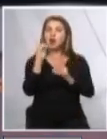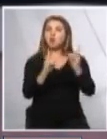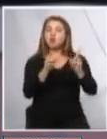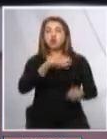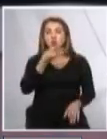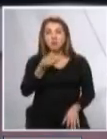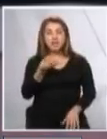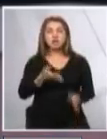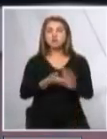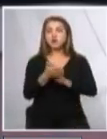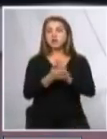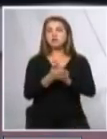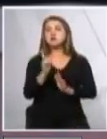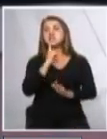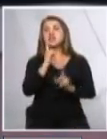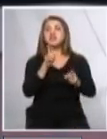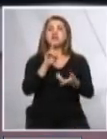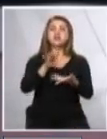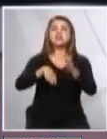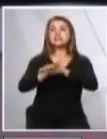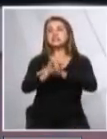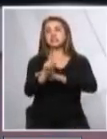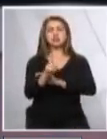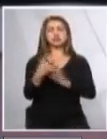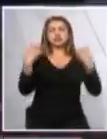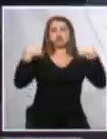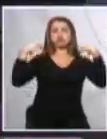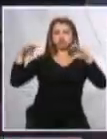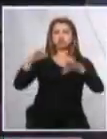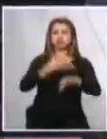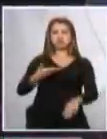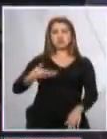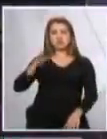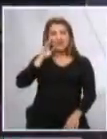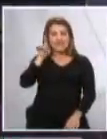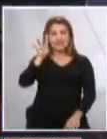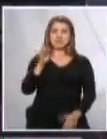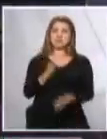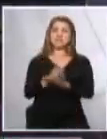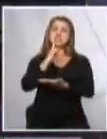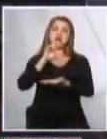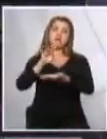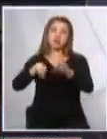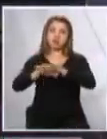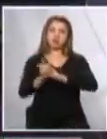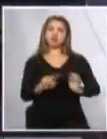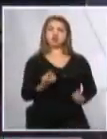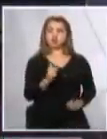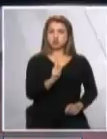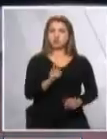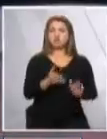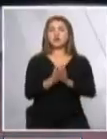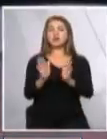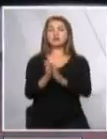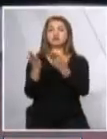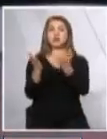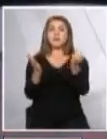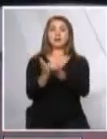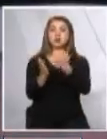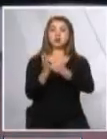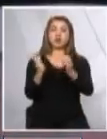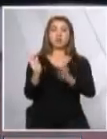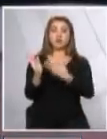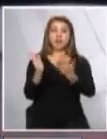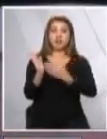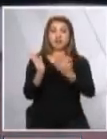comentarios respecto a quién debe salir o no cuando vemos una atribución de la presidenta es casi como inoficioso. O sea, este titular del Mercurio que le da